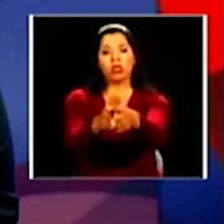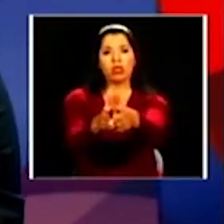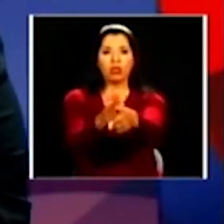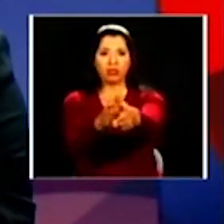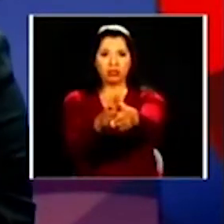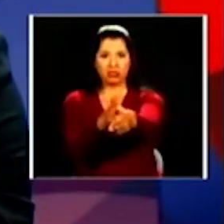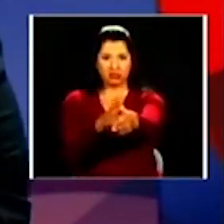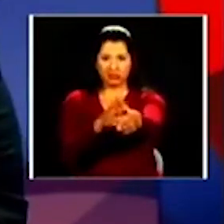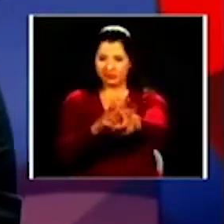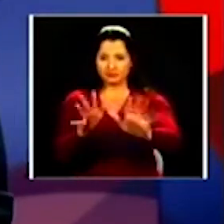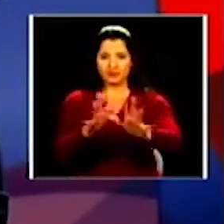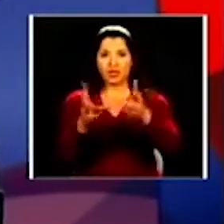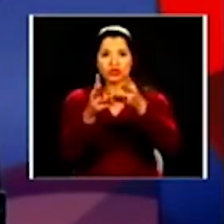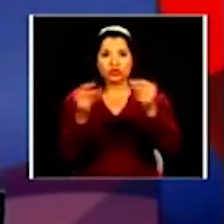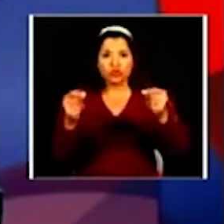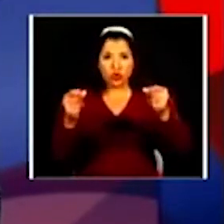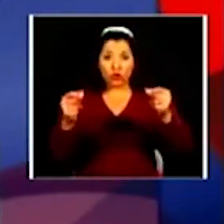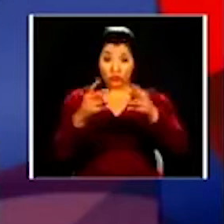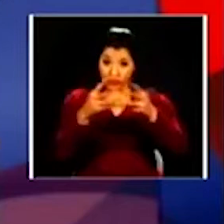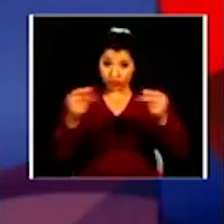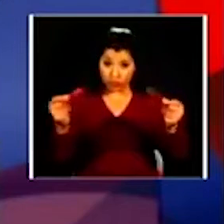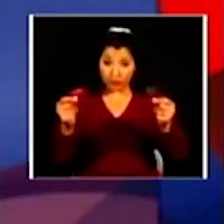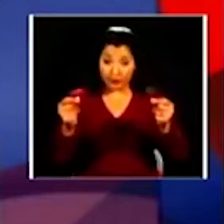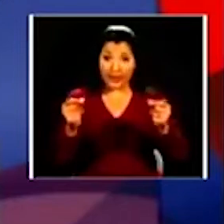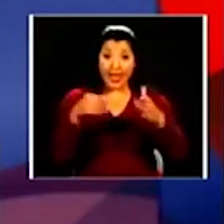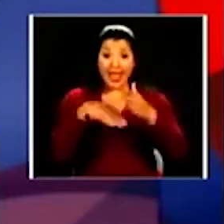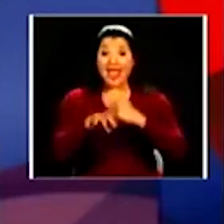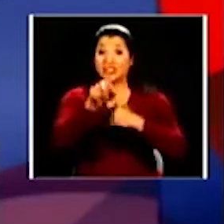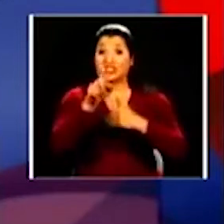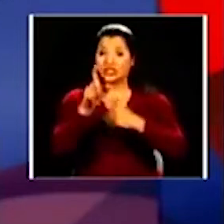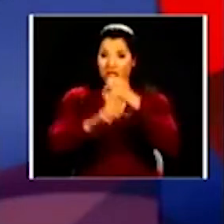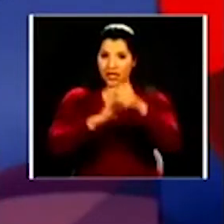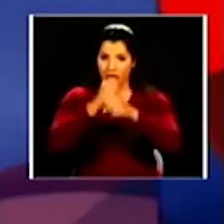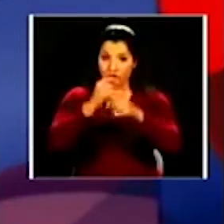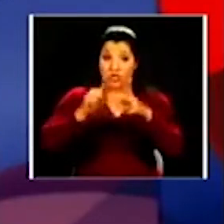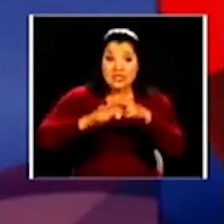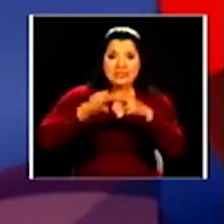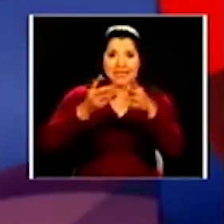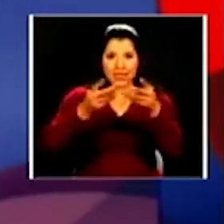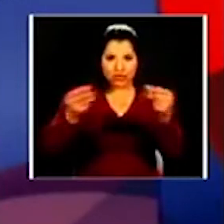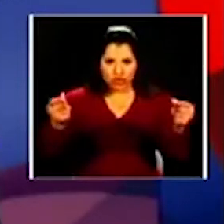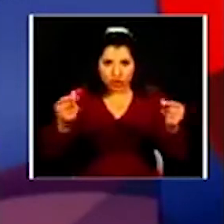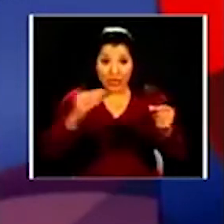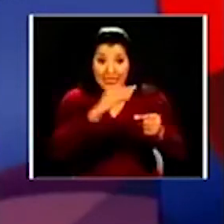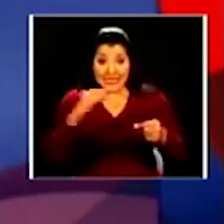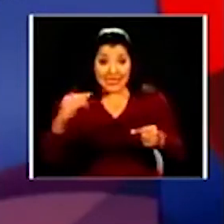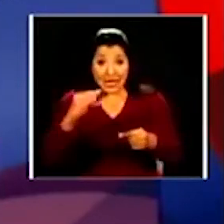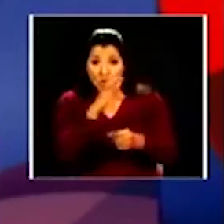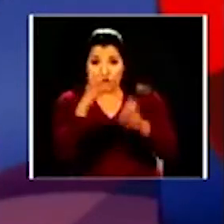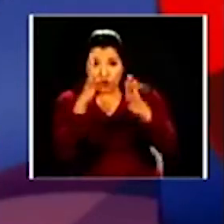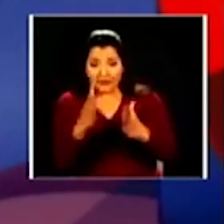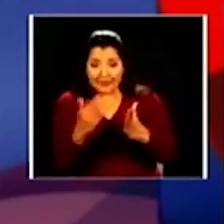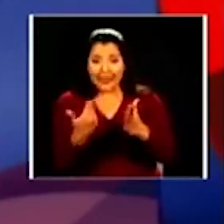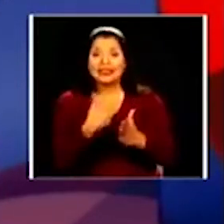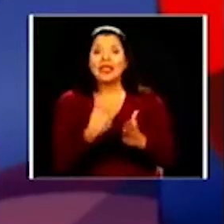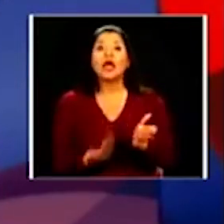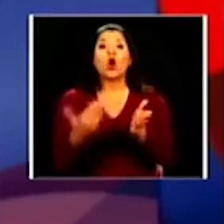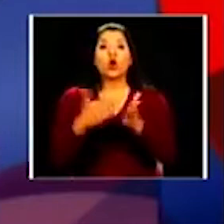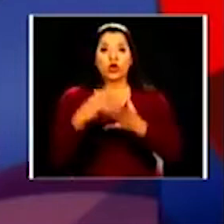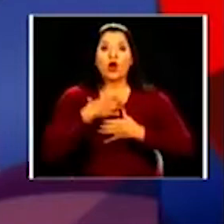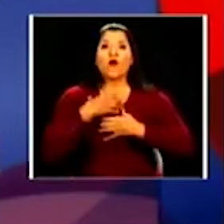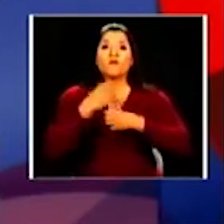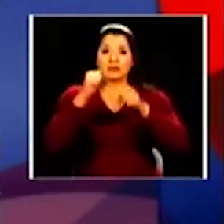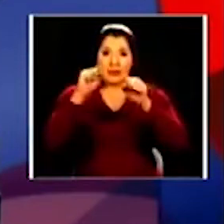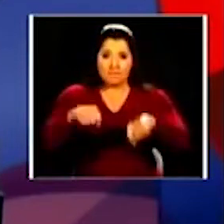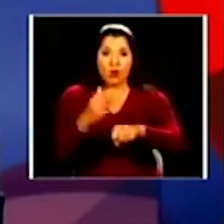muchas de esas obras resolverlas en ese plazo, iniciar la solución, que los costarricenses recobren la confianza de que se puede avanzar.